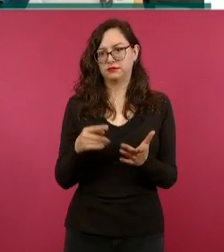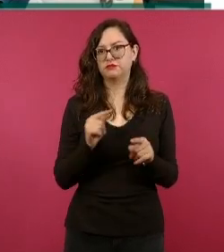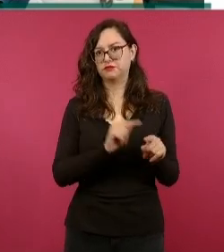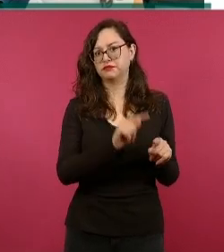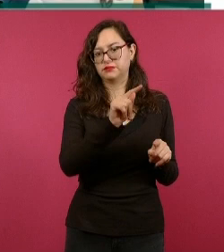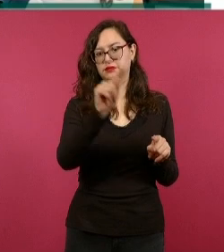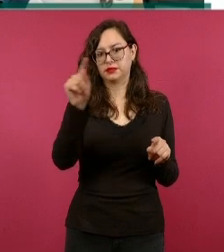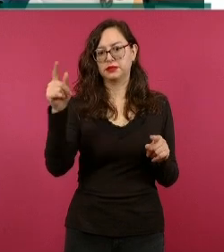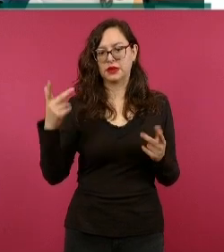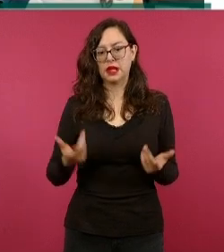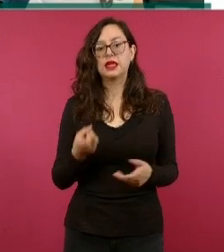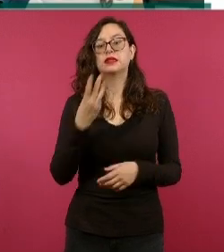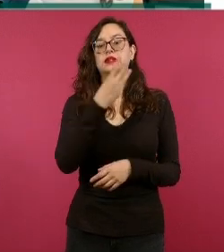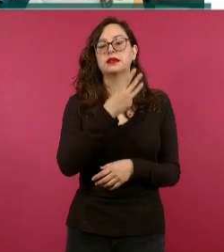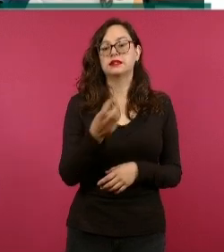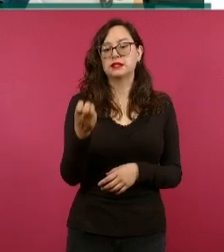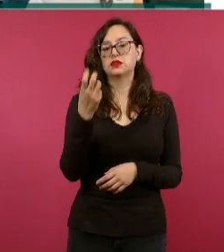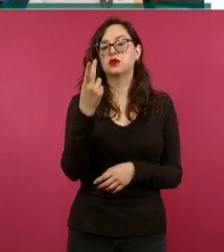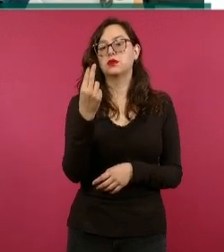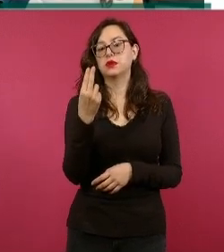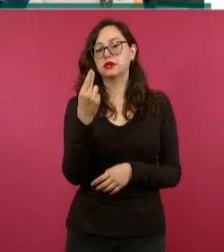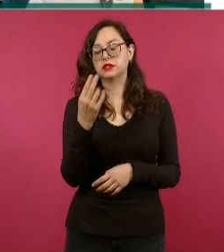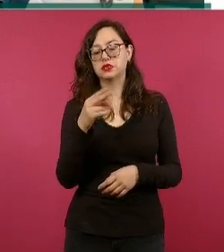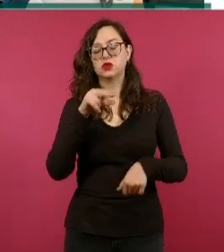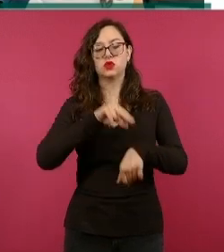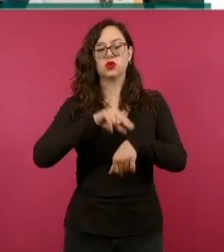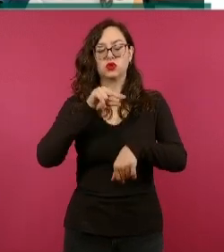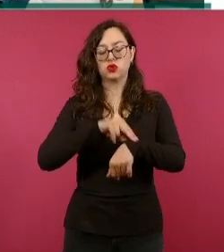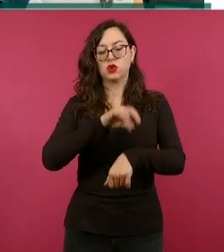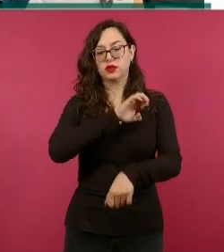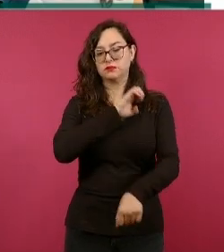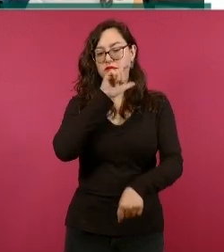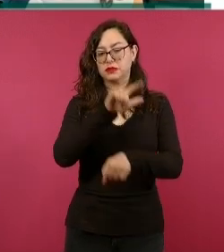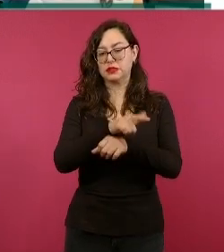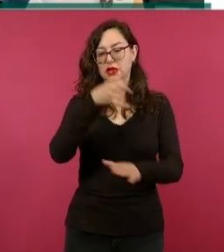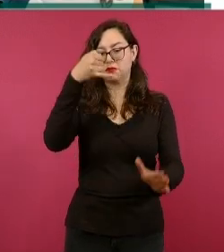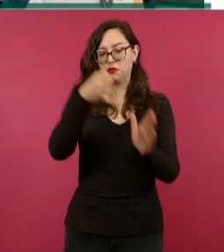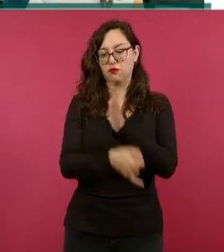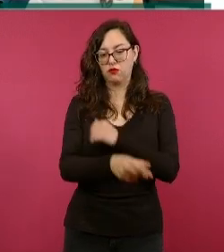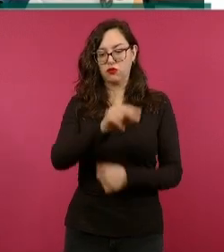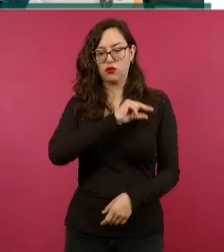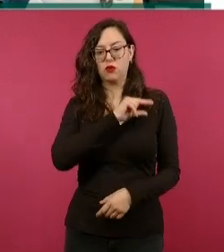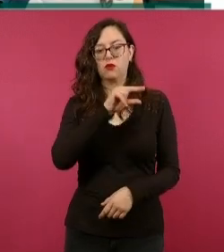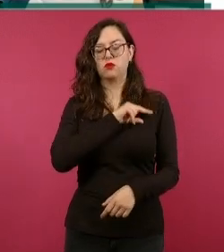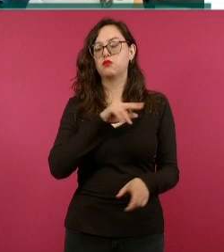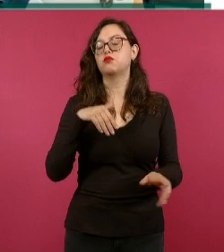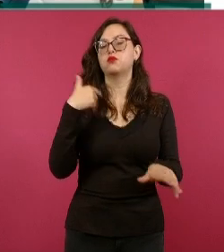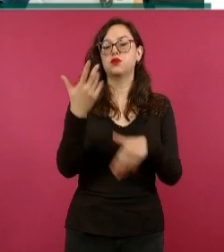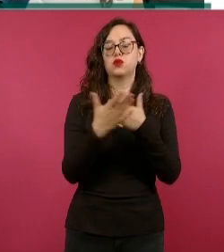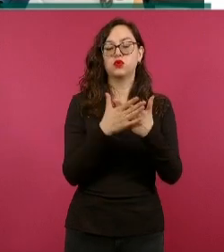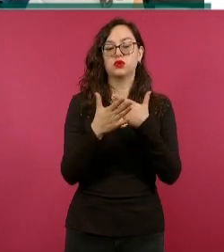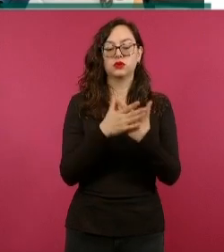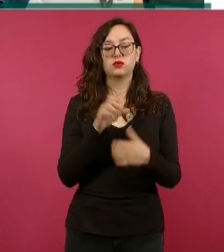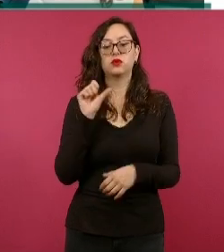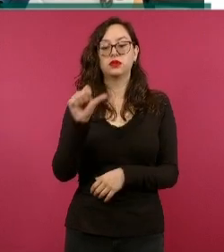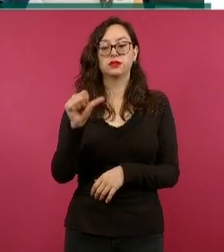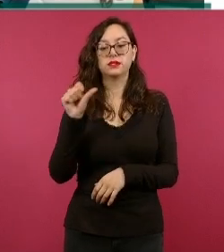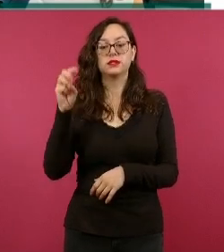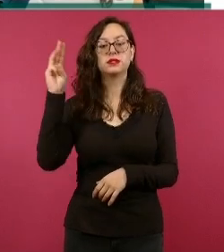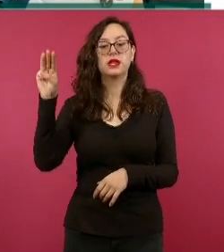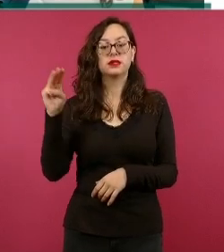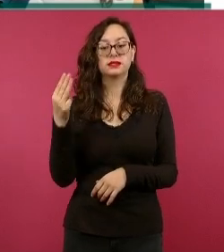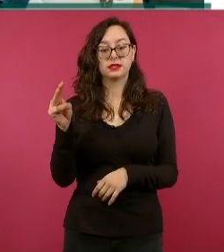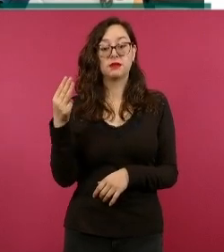325 especialistas para el Estado de México que llegarán a partir del próximo 16 de mayo en 26